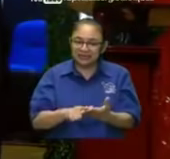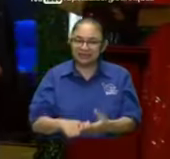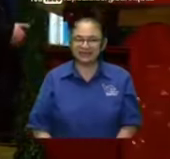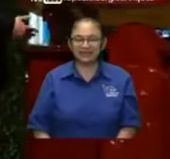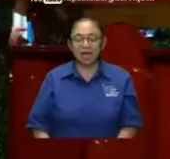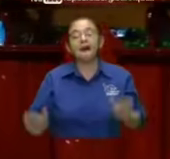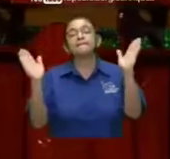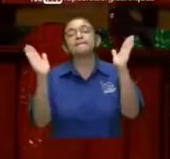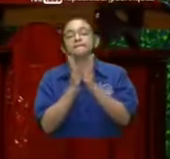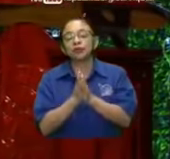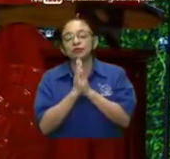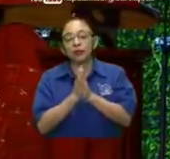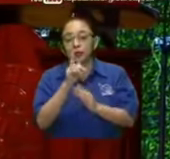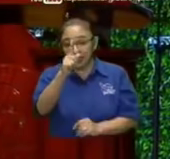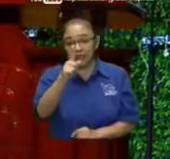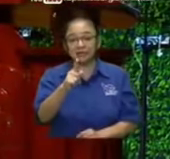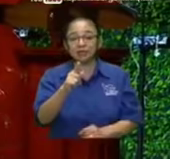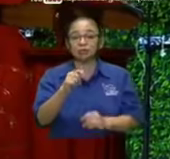Por favor,